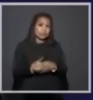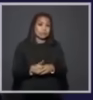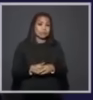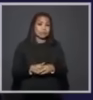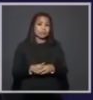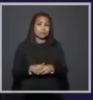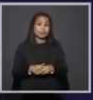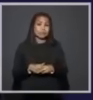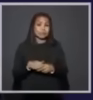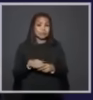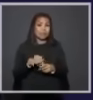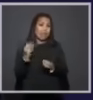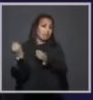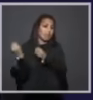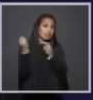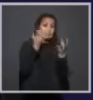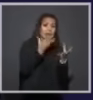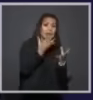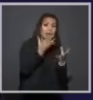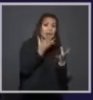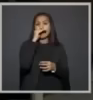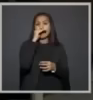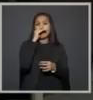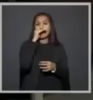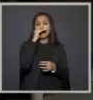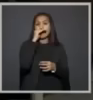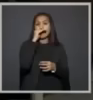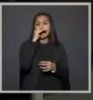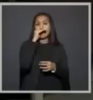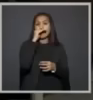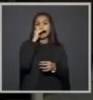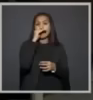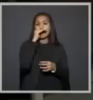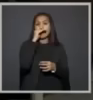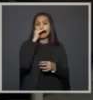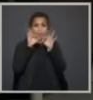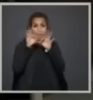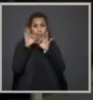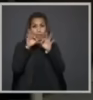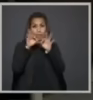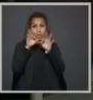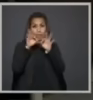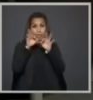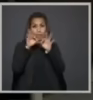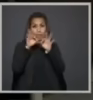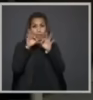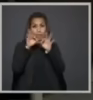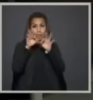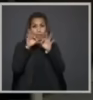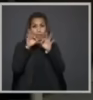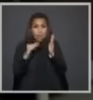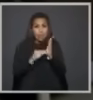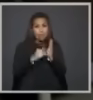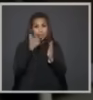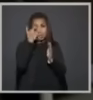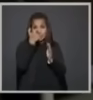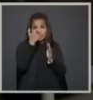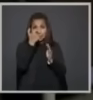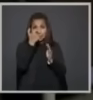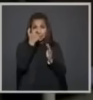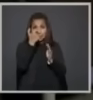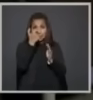sea, darle estudio y trabajo a 2,600,000 jóvenes, 110,000 millones de pesos. Si se